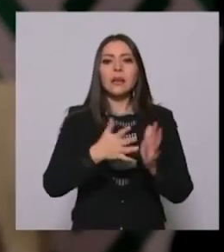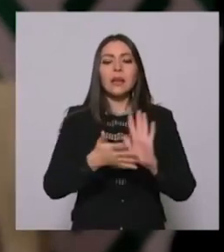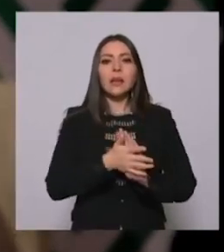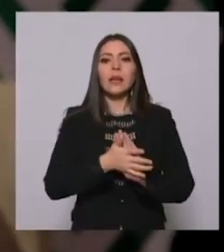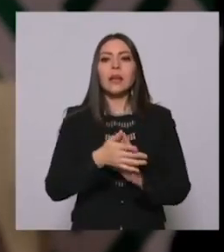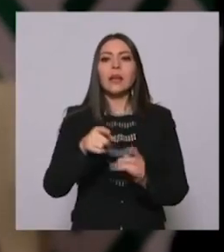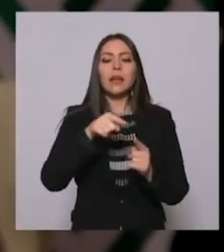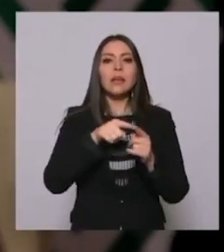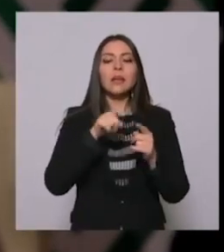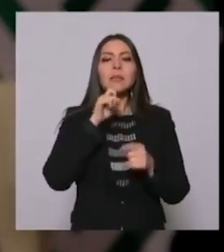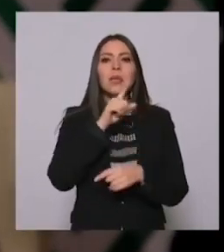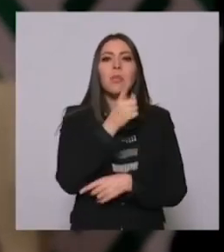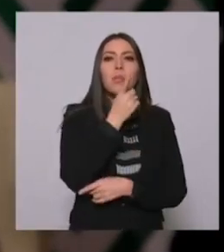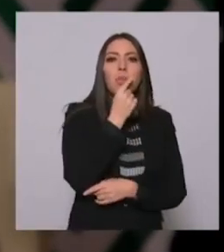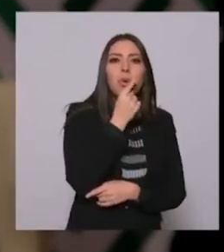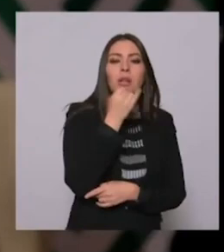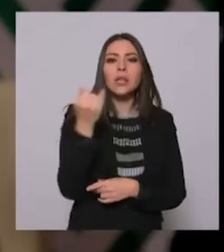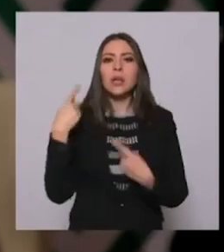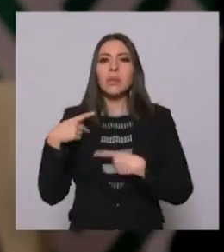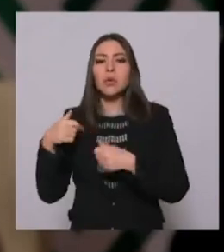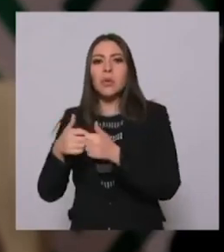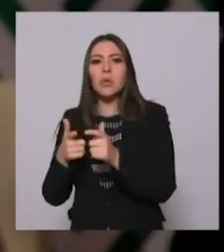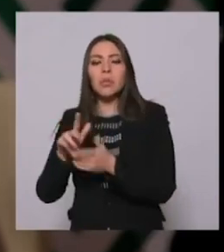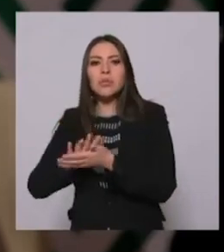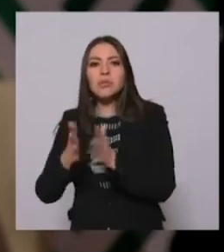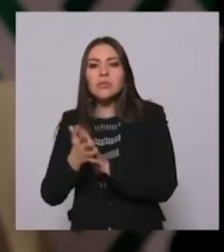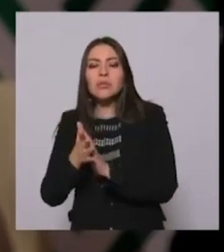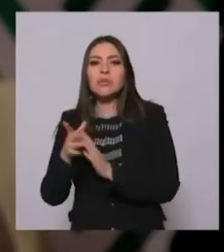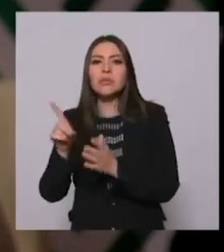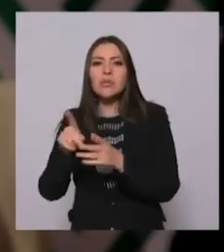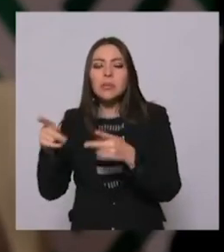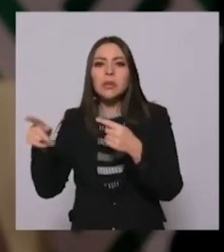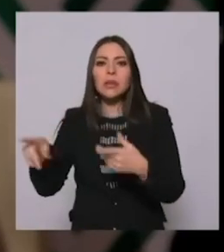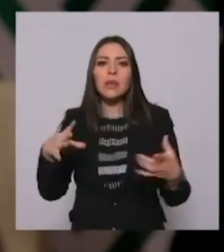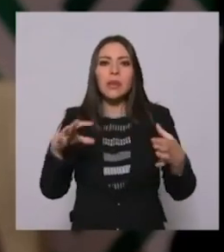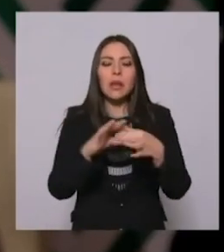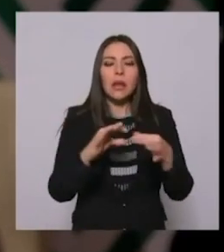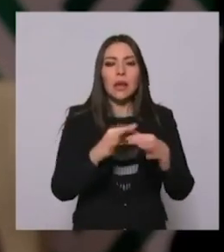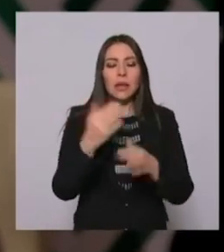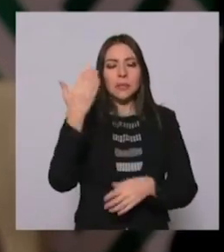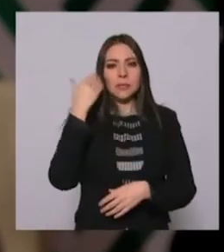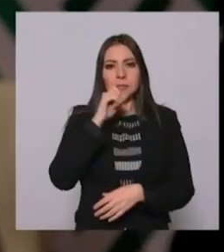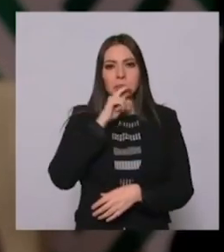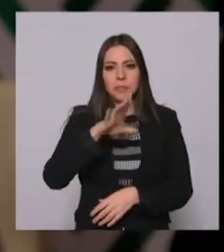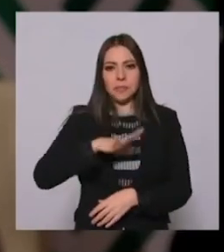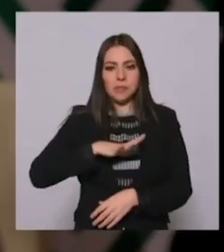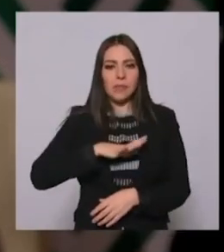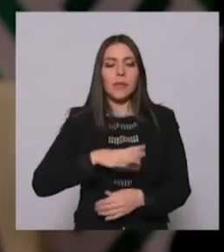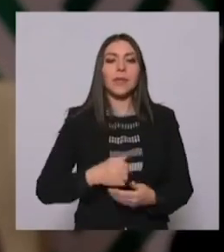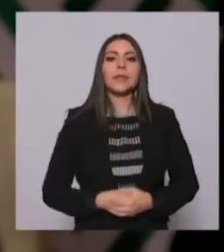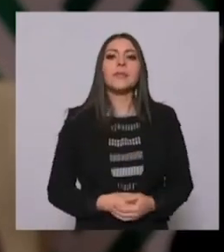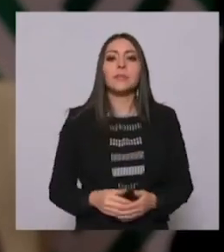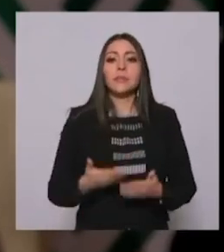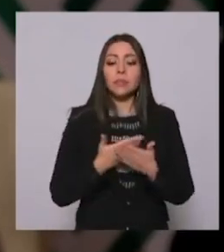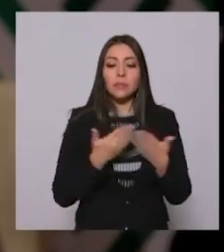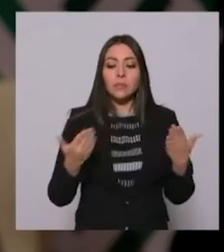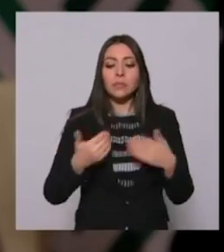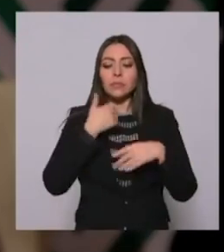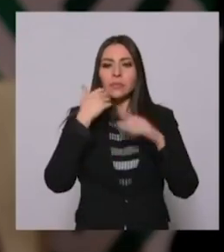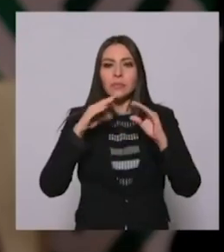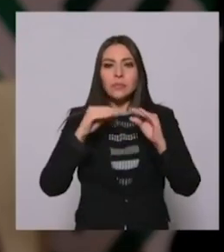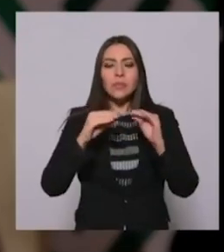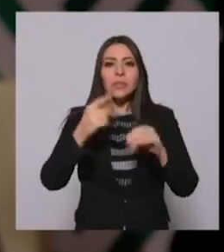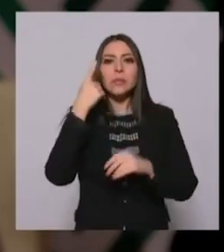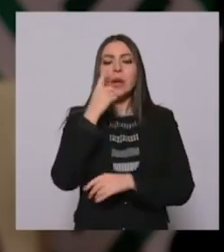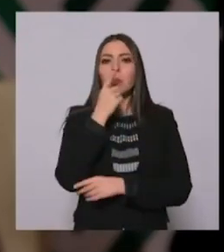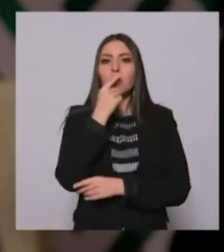elementos y la delincuencia. Rescatar las instituciones y fortalecer la labor policial con profesionalismo y honestidad es